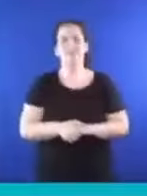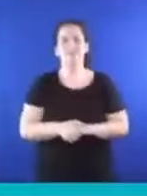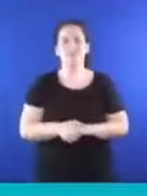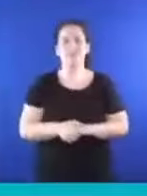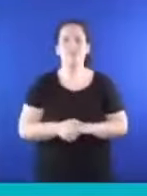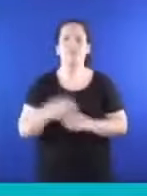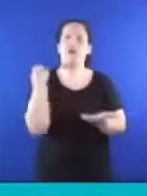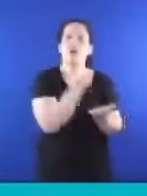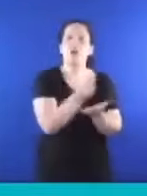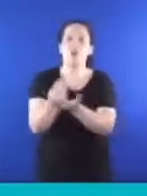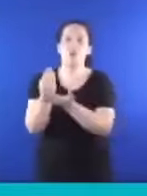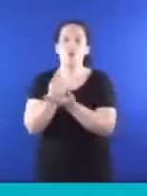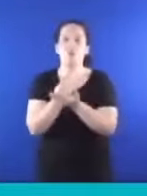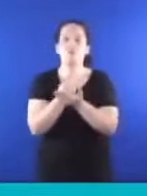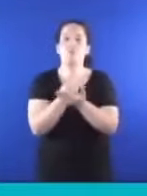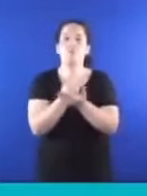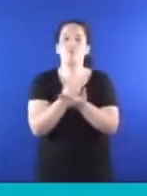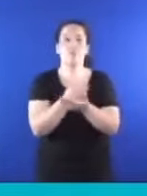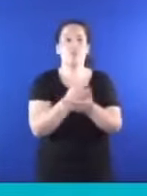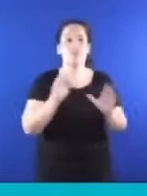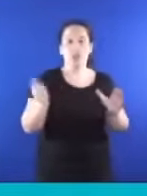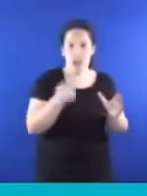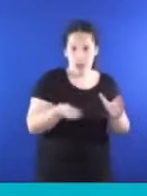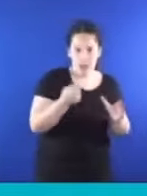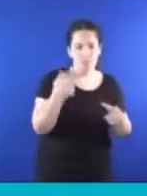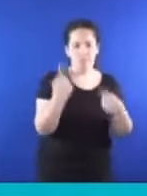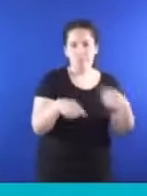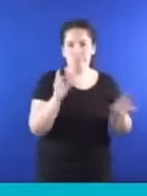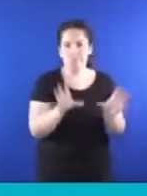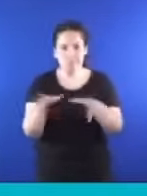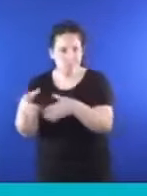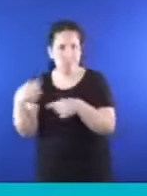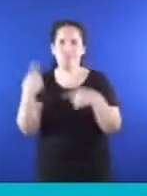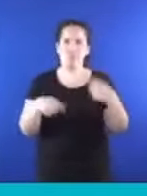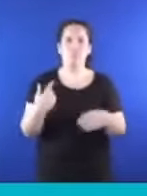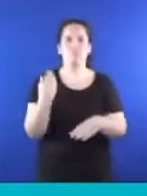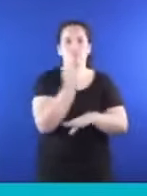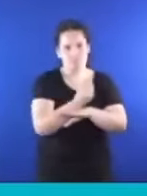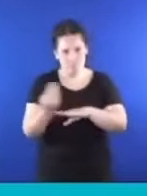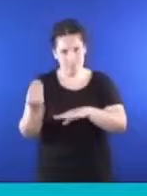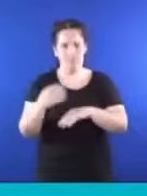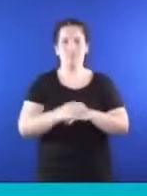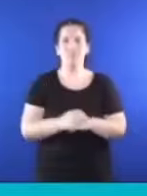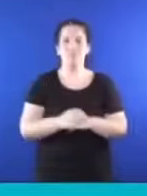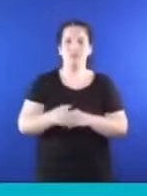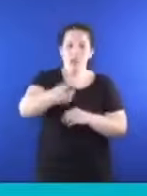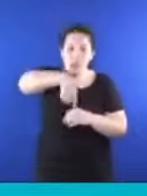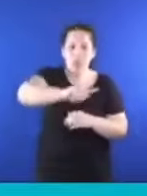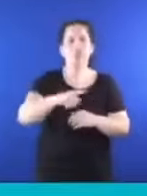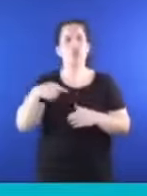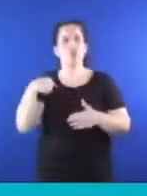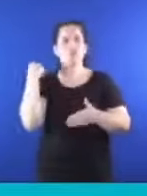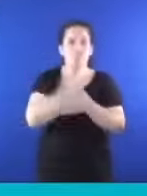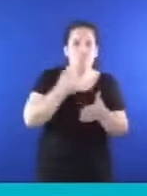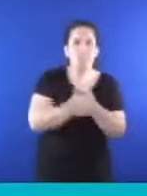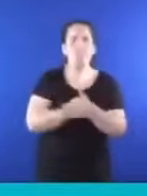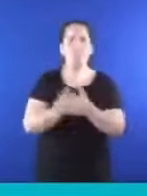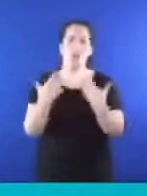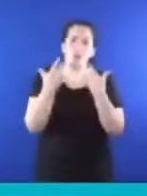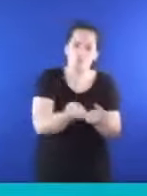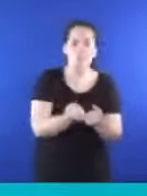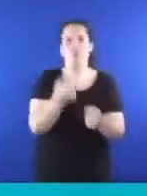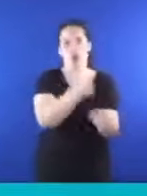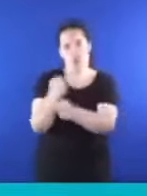los representantes de los distintos gremios, de los sindicatos argentinos, que son los defensores de los